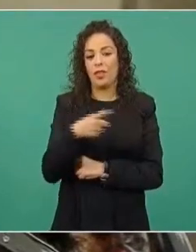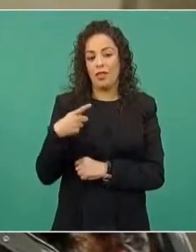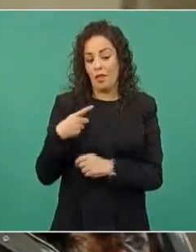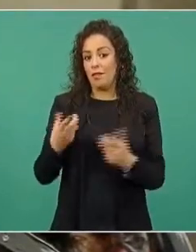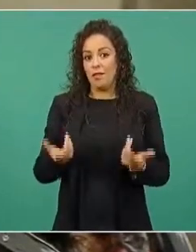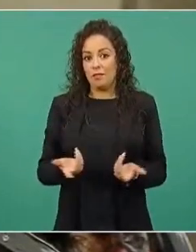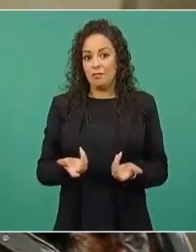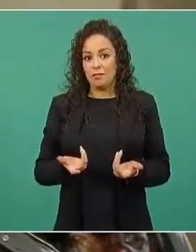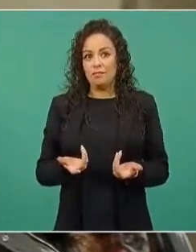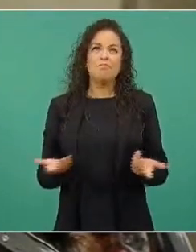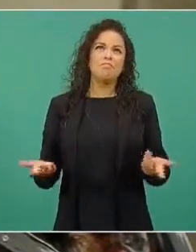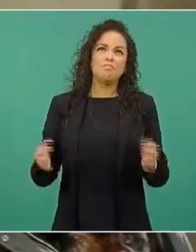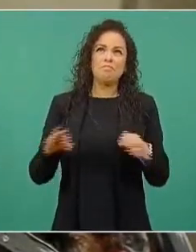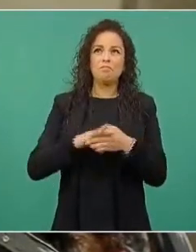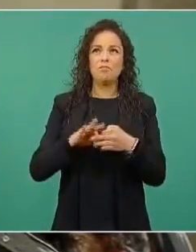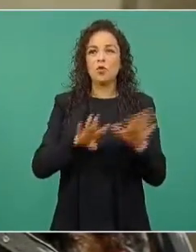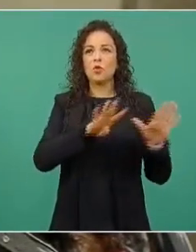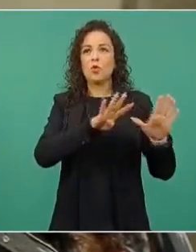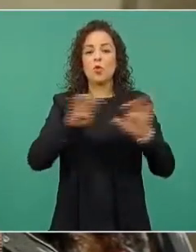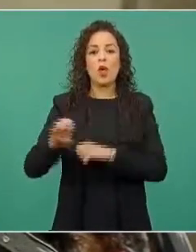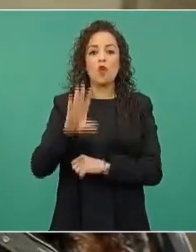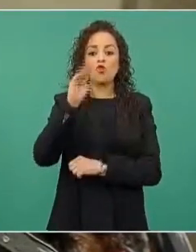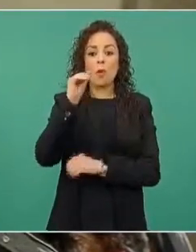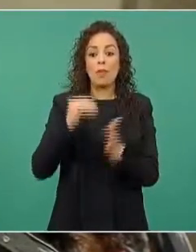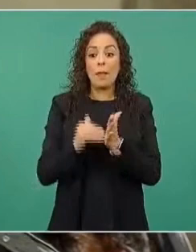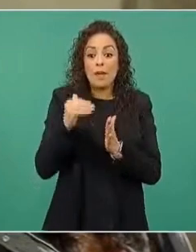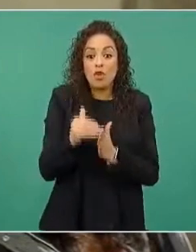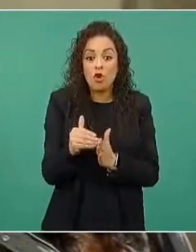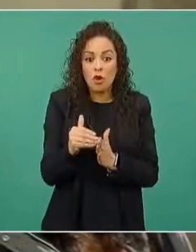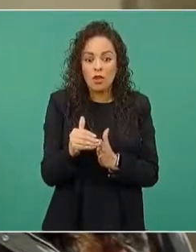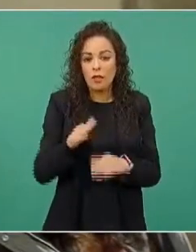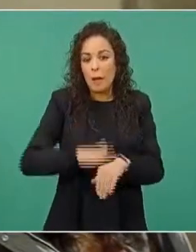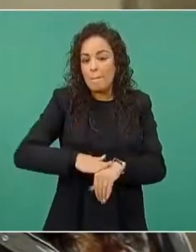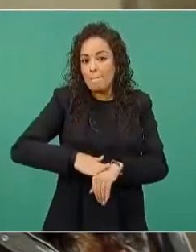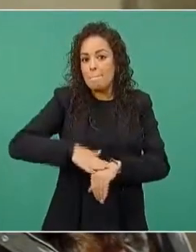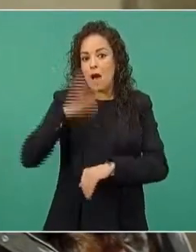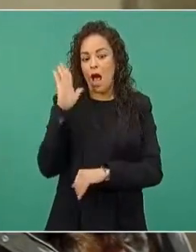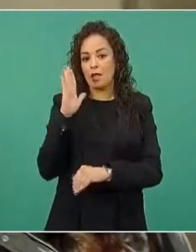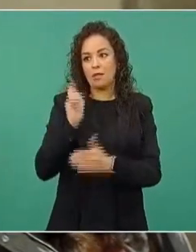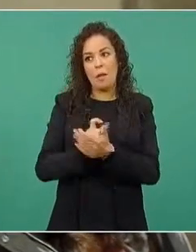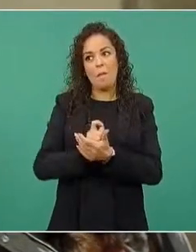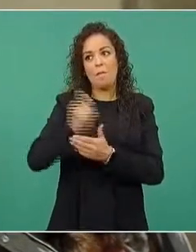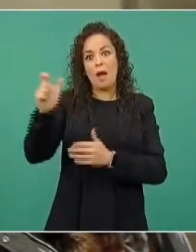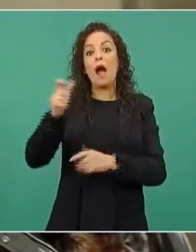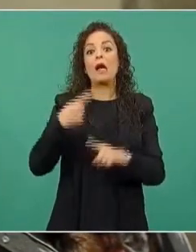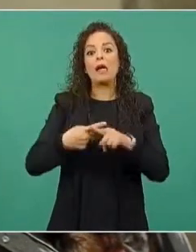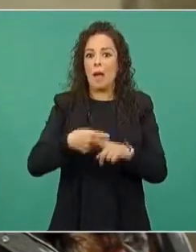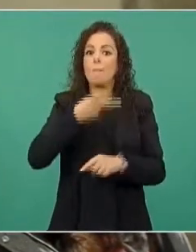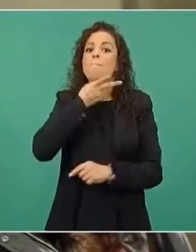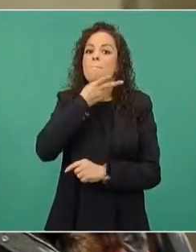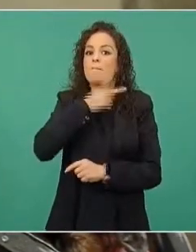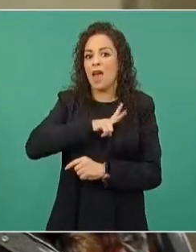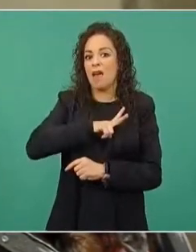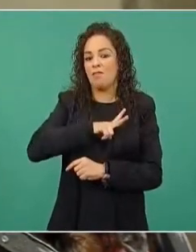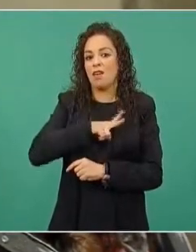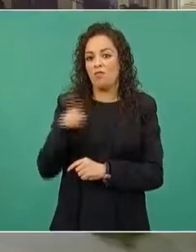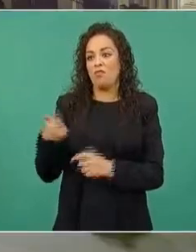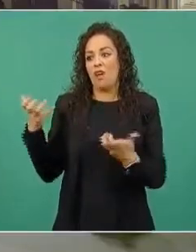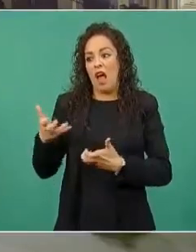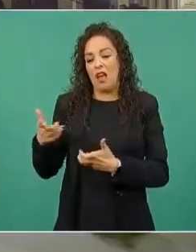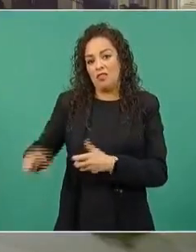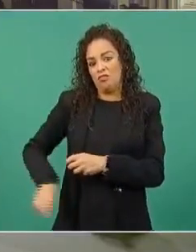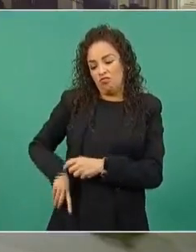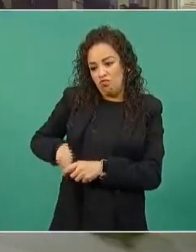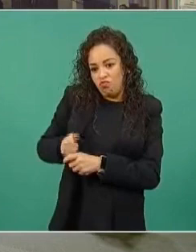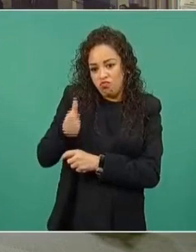Pues son 490 millones más que va a tener que pagar Pemex, ¿no?, de su parte.